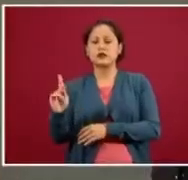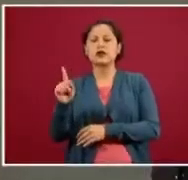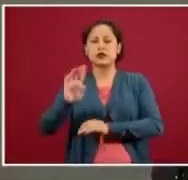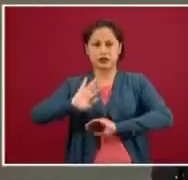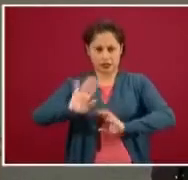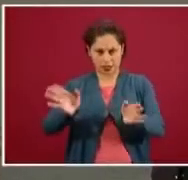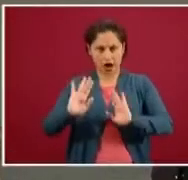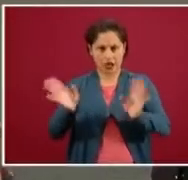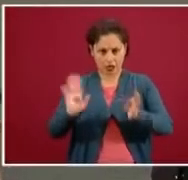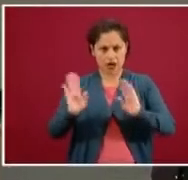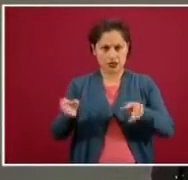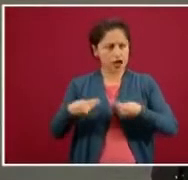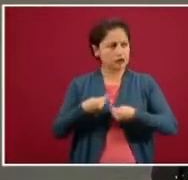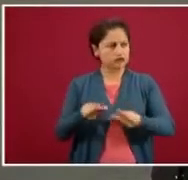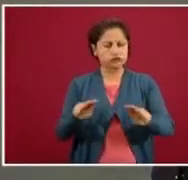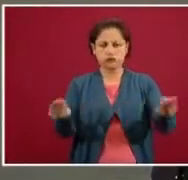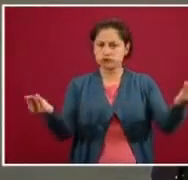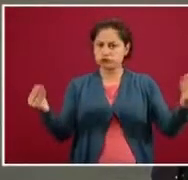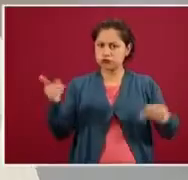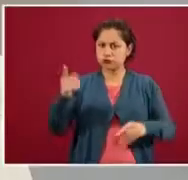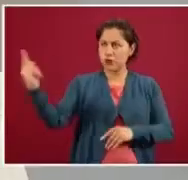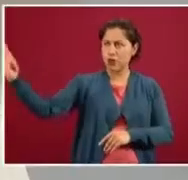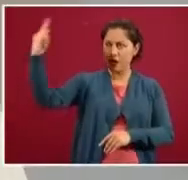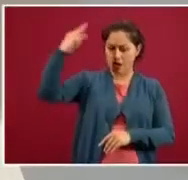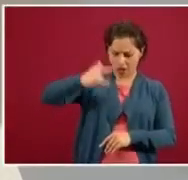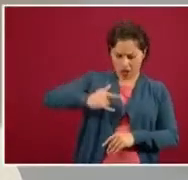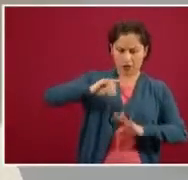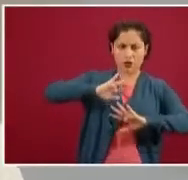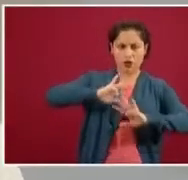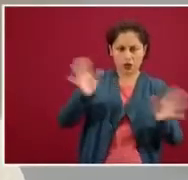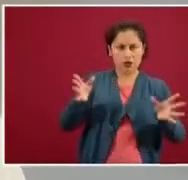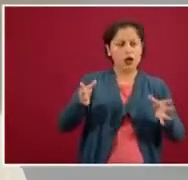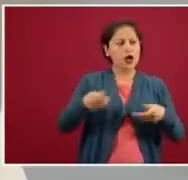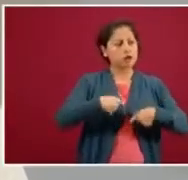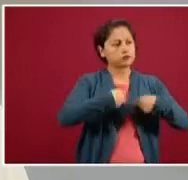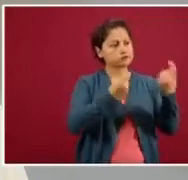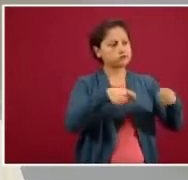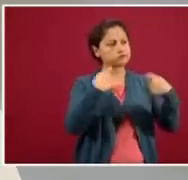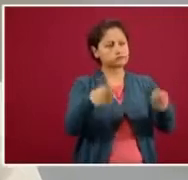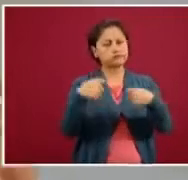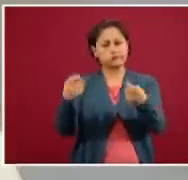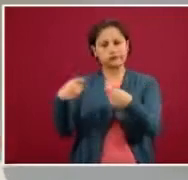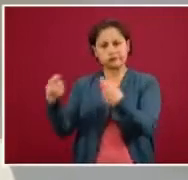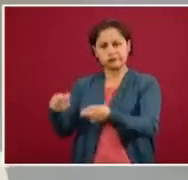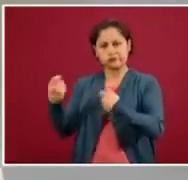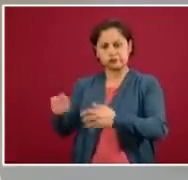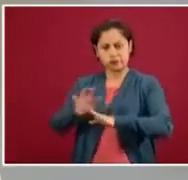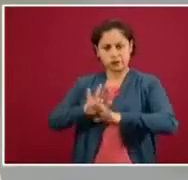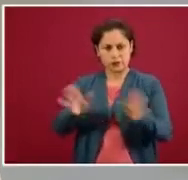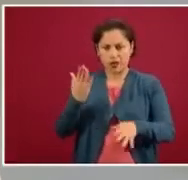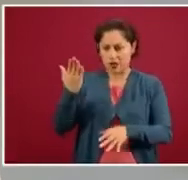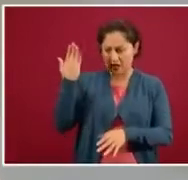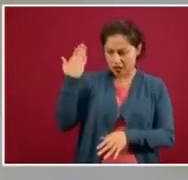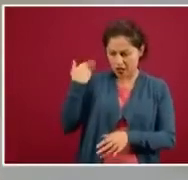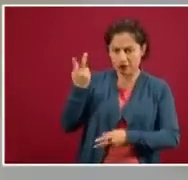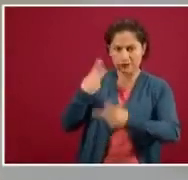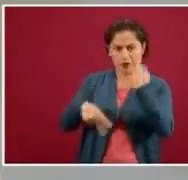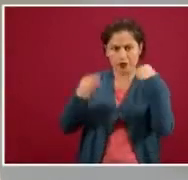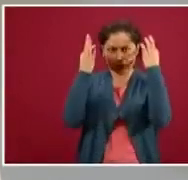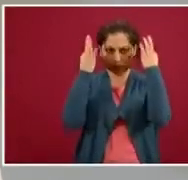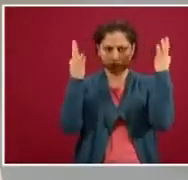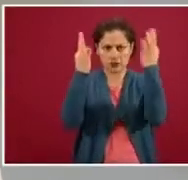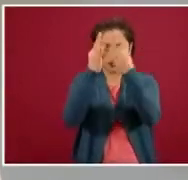a repartir desde que llegaron en el primer avión, ya llegó el segundo, como lo anunció la Cancillería. Todo este operativo de adquisición de